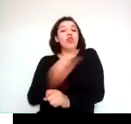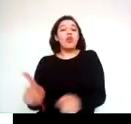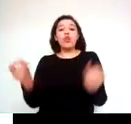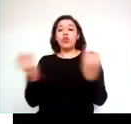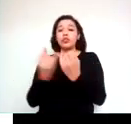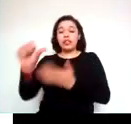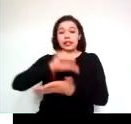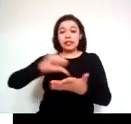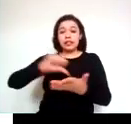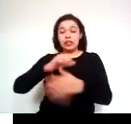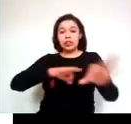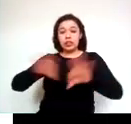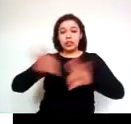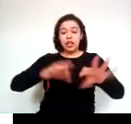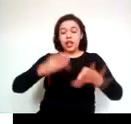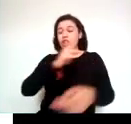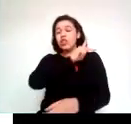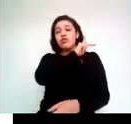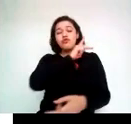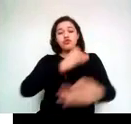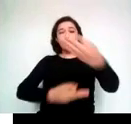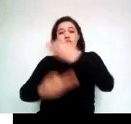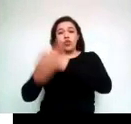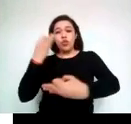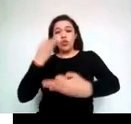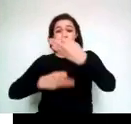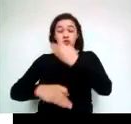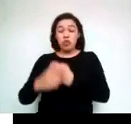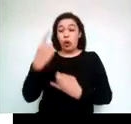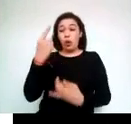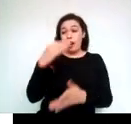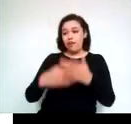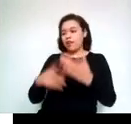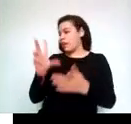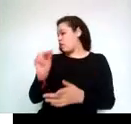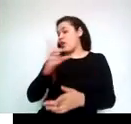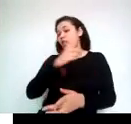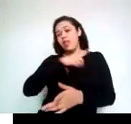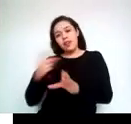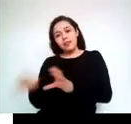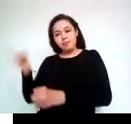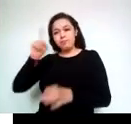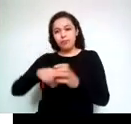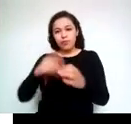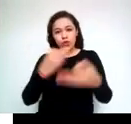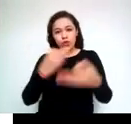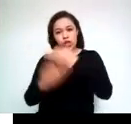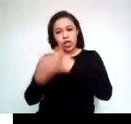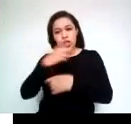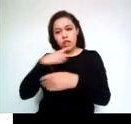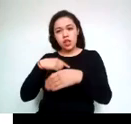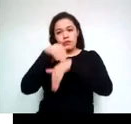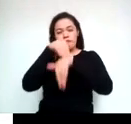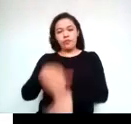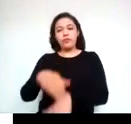trabajo y que incluye a todas, todas sin excepción alguna, todas las instituciones de asistencia privada. El campo de esta aplicación